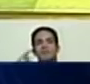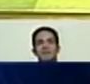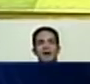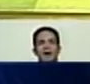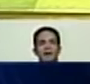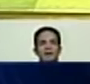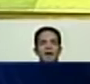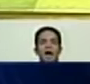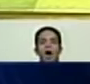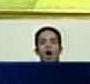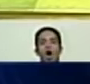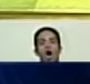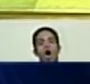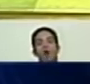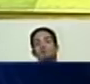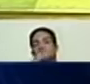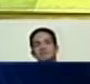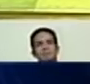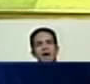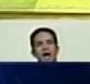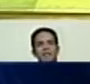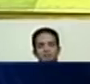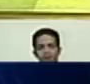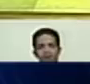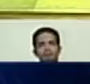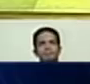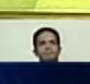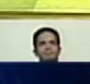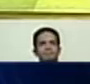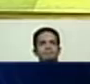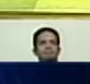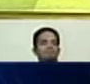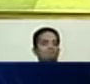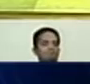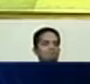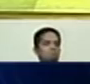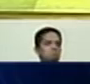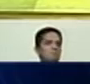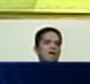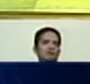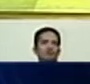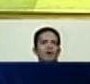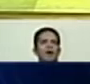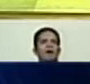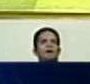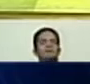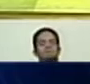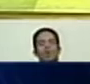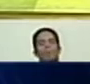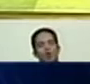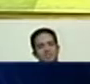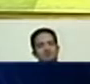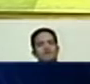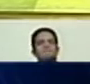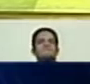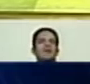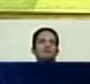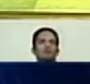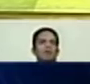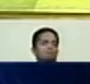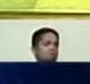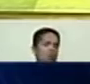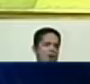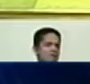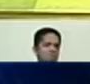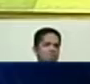si es en una semana nos reunimos, y sobre todo con nuestros compatriotas de la oposición venezolana en cualquier